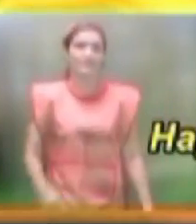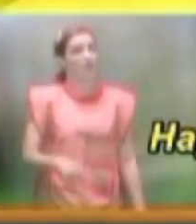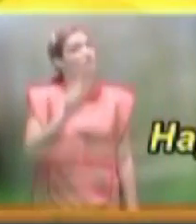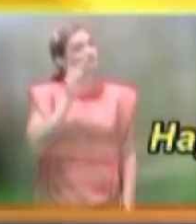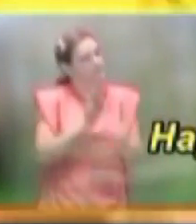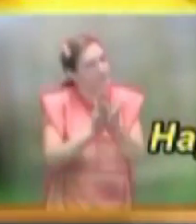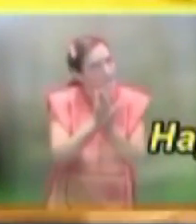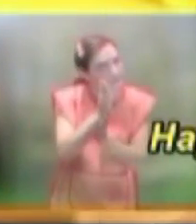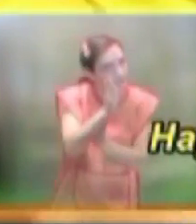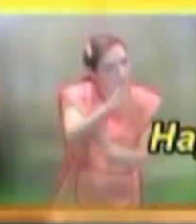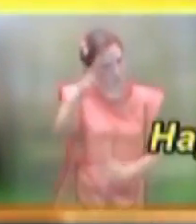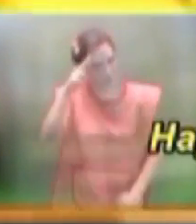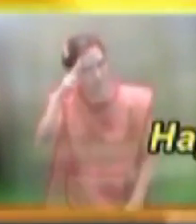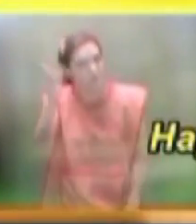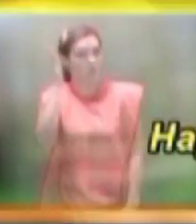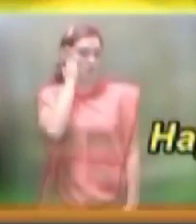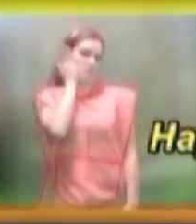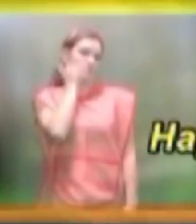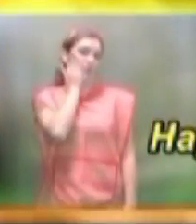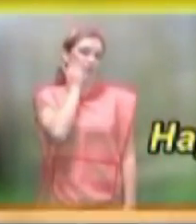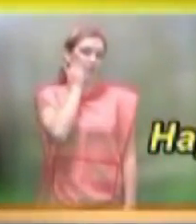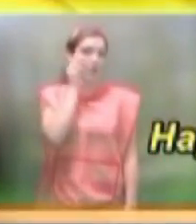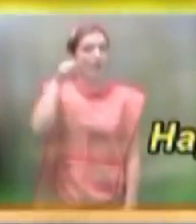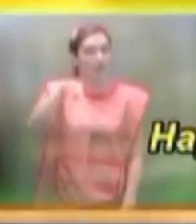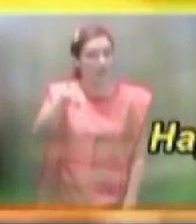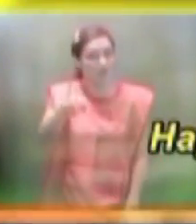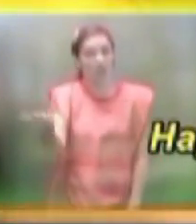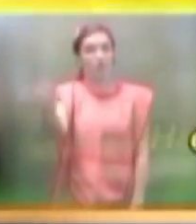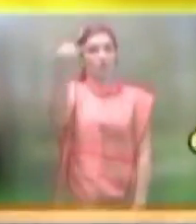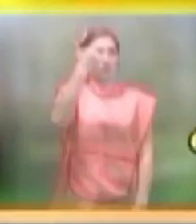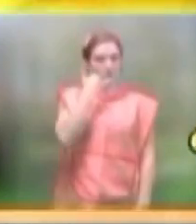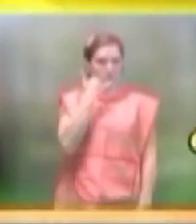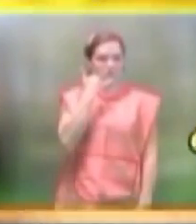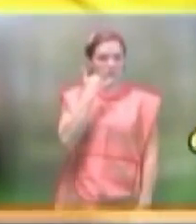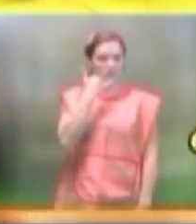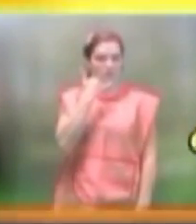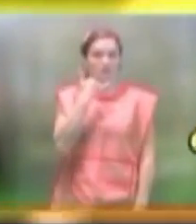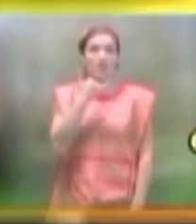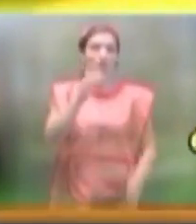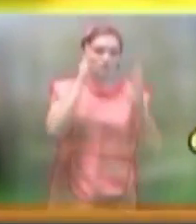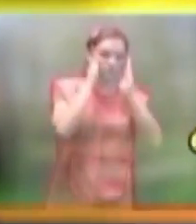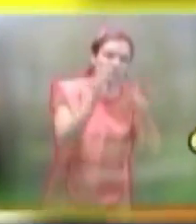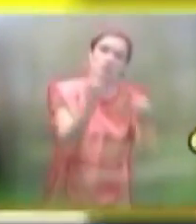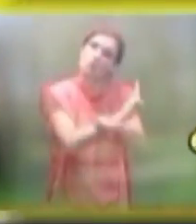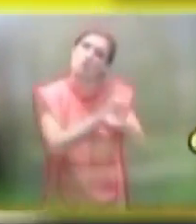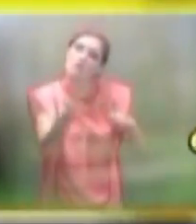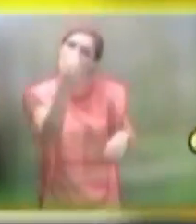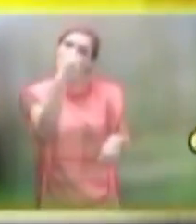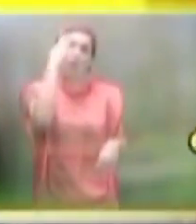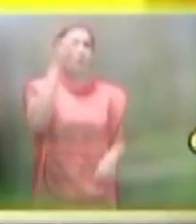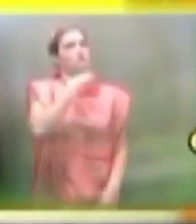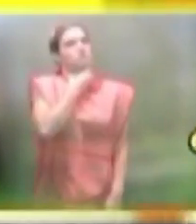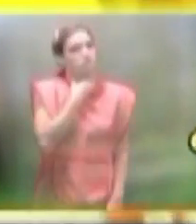Hacerle caso siempre a nuestra mamita cuando ella nos dice: coman con cuidado si no se van